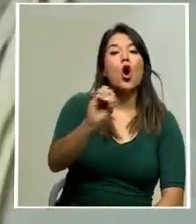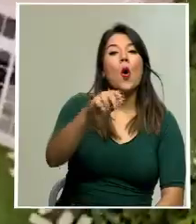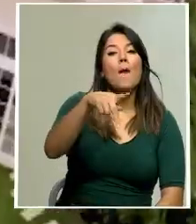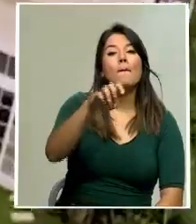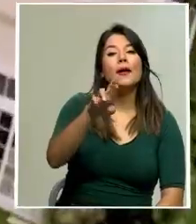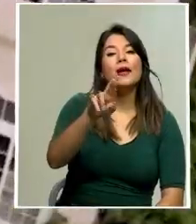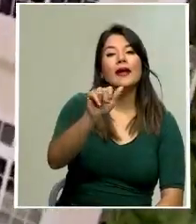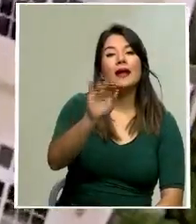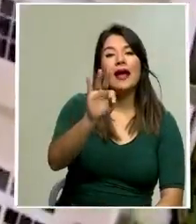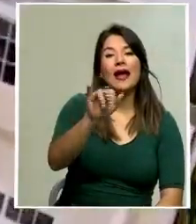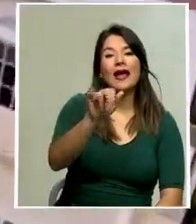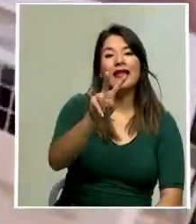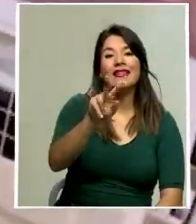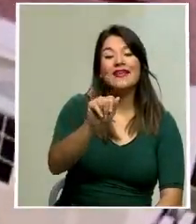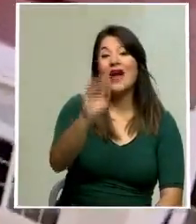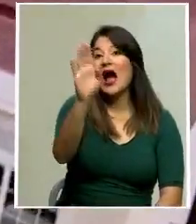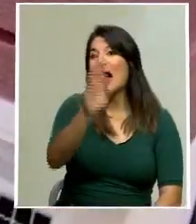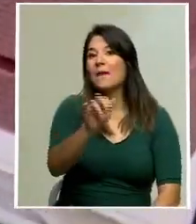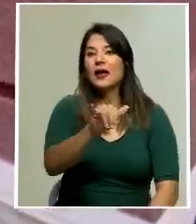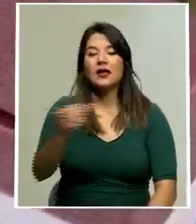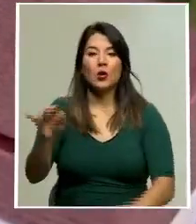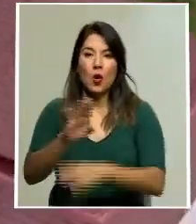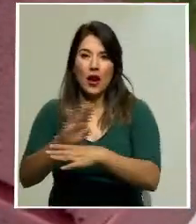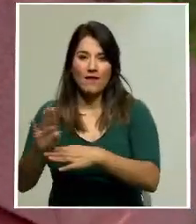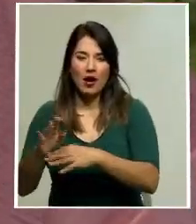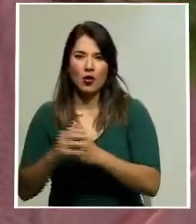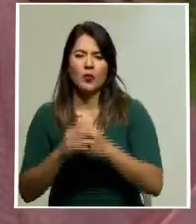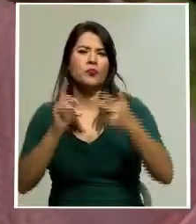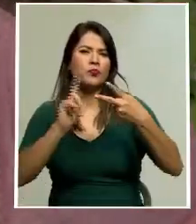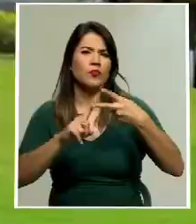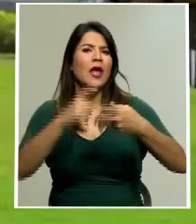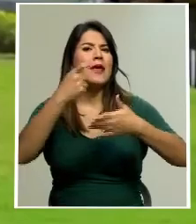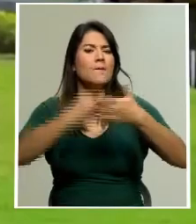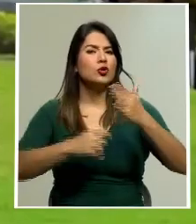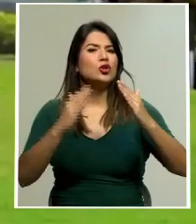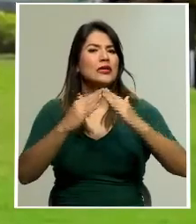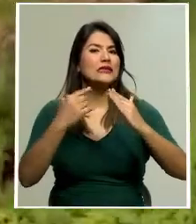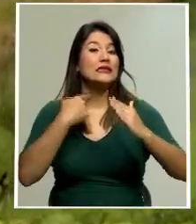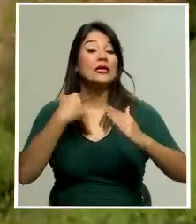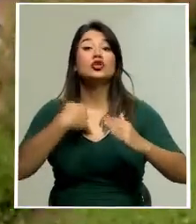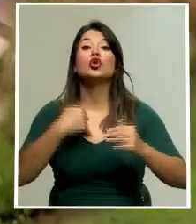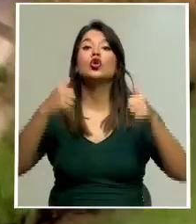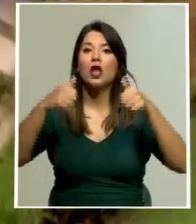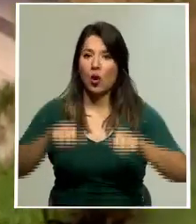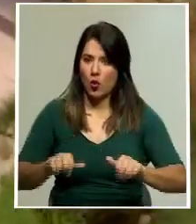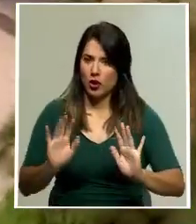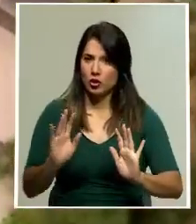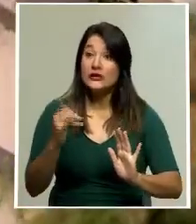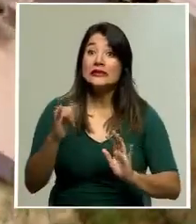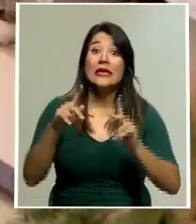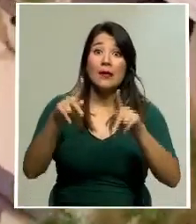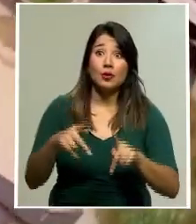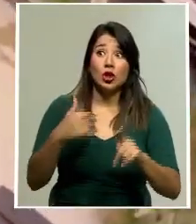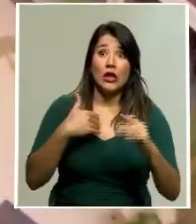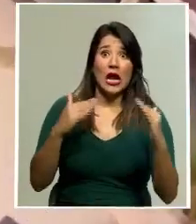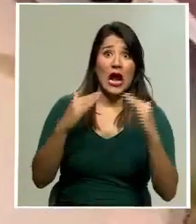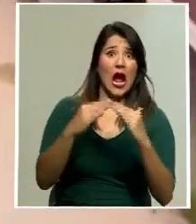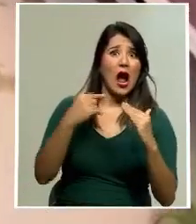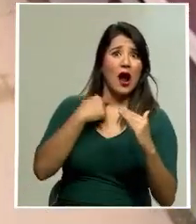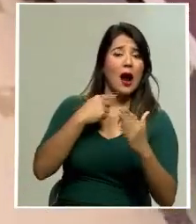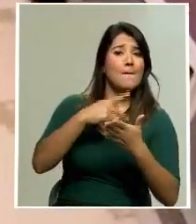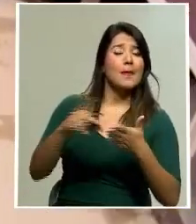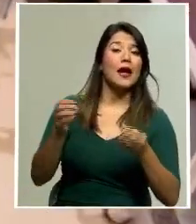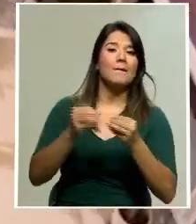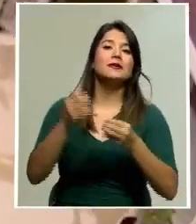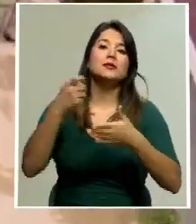casas de lujo, que por título todos estamos de acuerdo. Yo estoy totalmente de acuerdo de que quienes tengan casas caras paguen más, puesto que tienen más